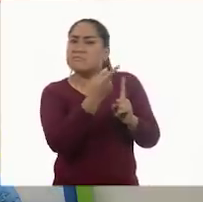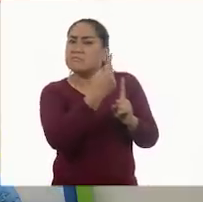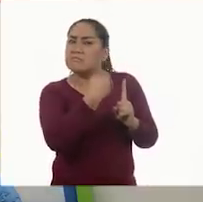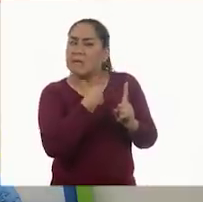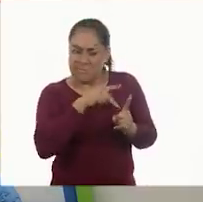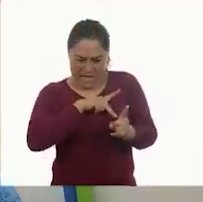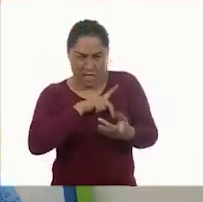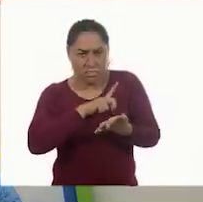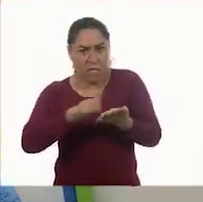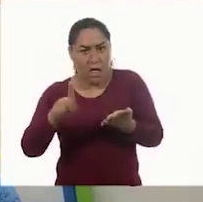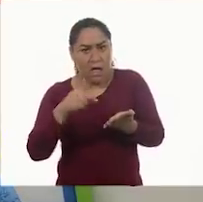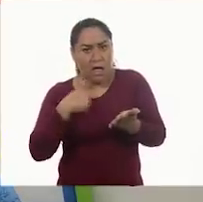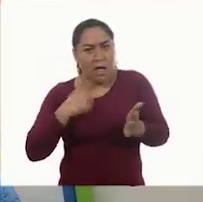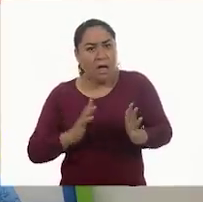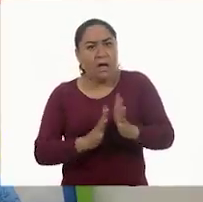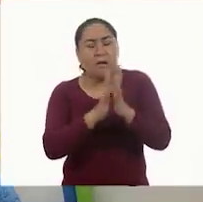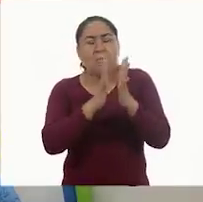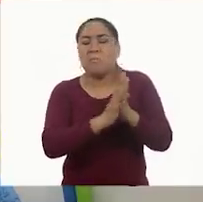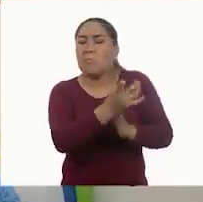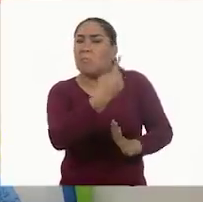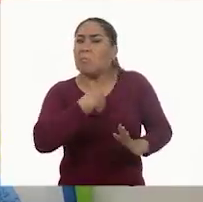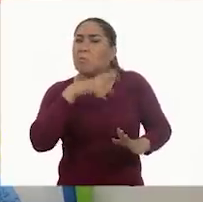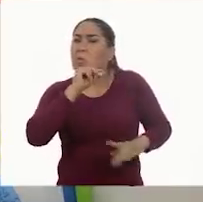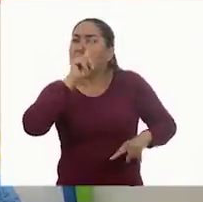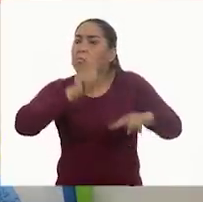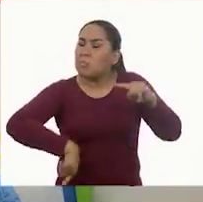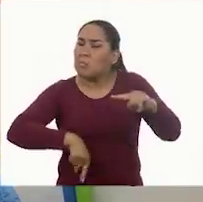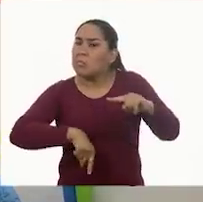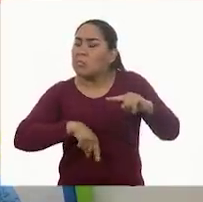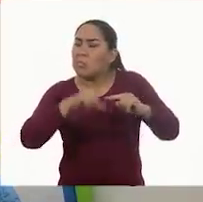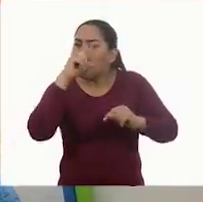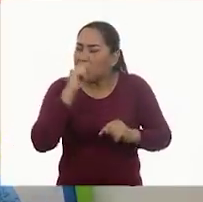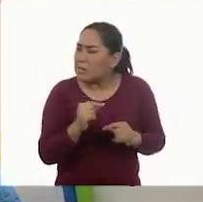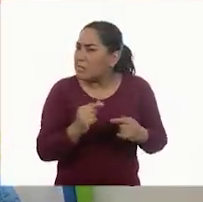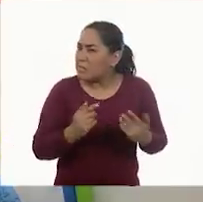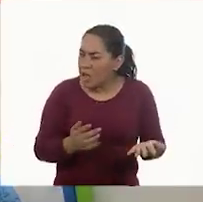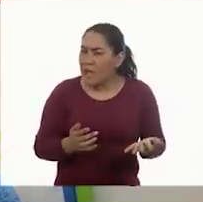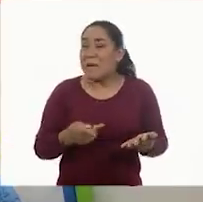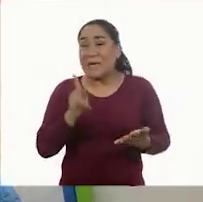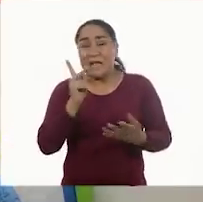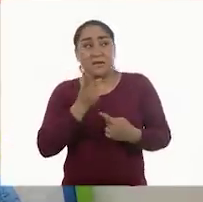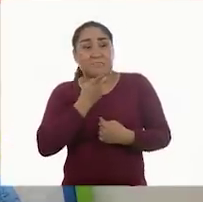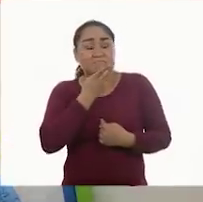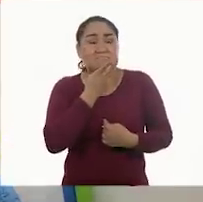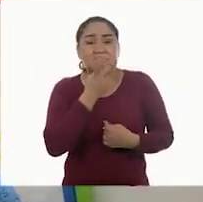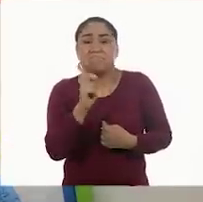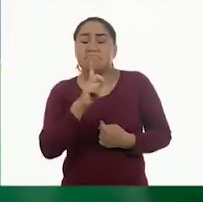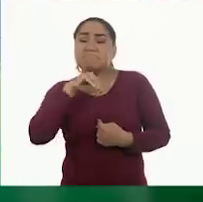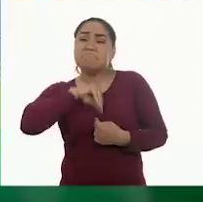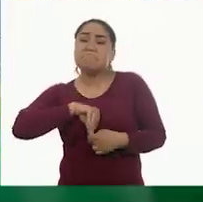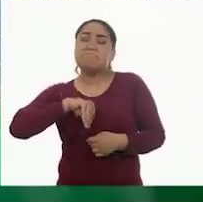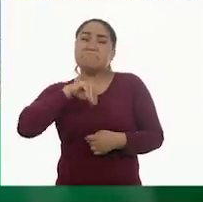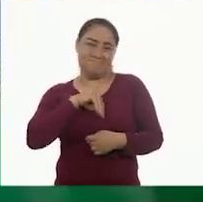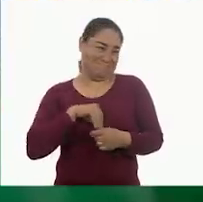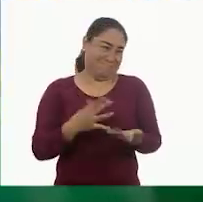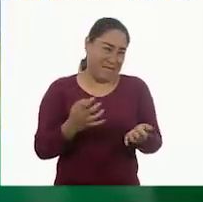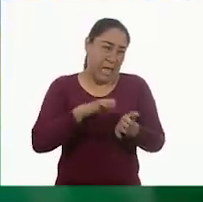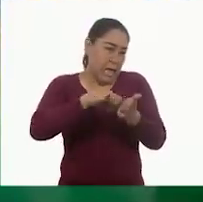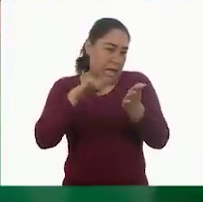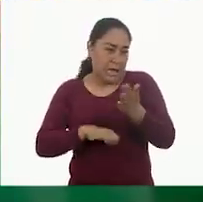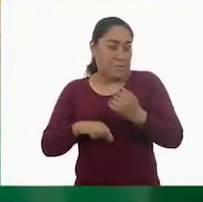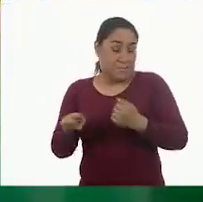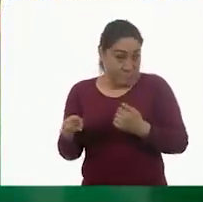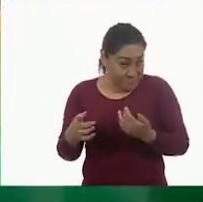vulnerada en su derecho a la participación en la obra de teatro dentro de la escuela, sin embargo, no se atrevió a decir nada. Entonces, bueno, en ese